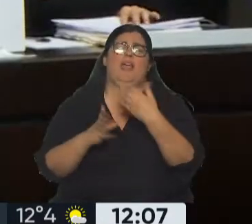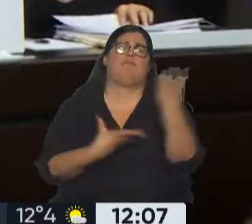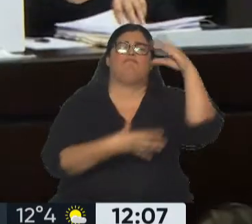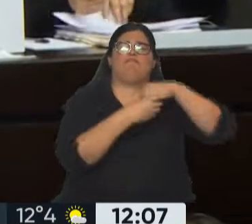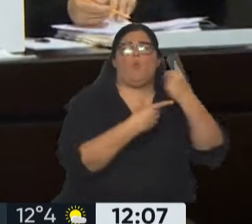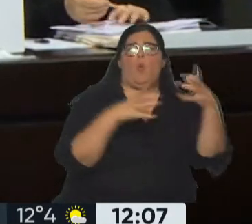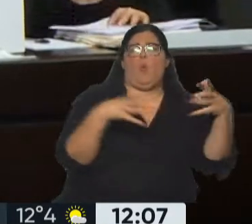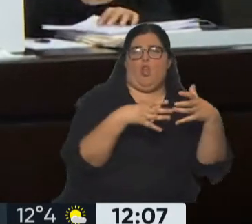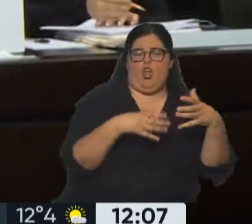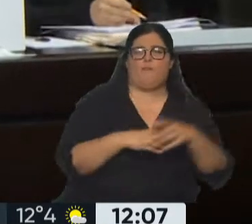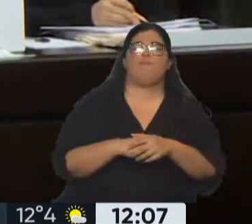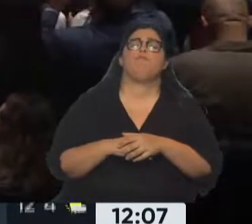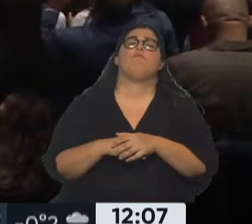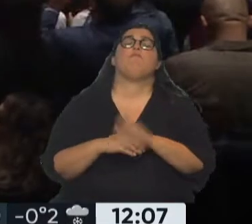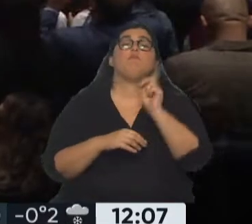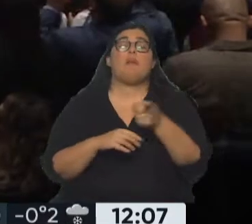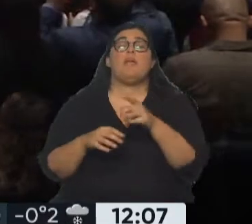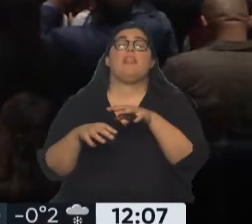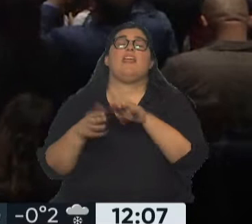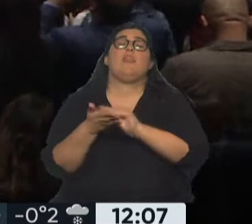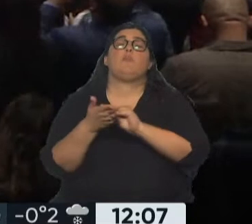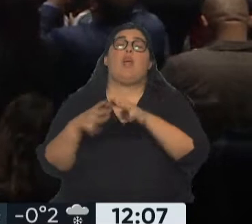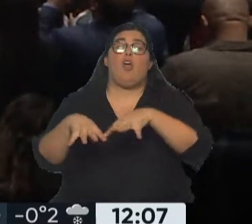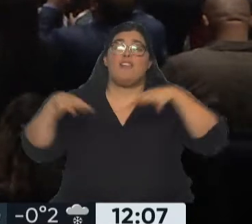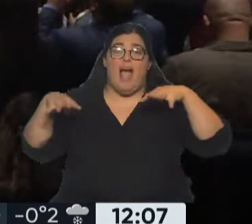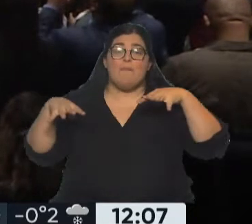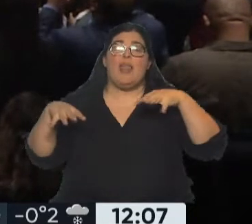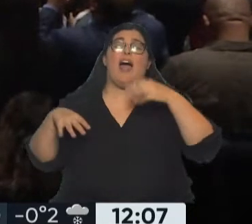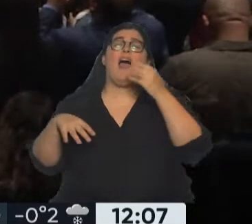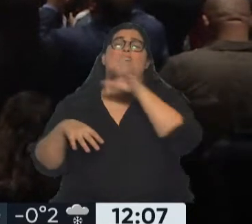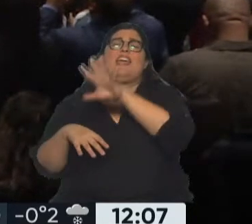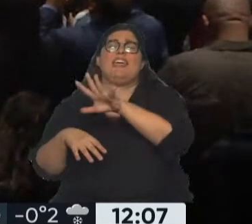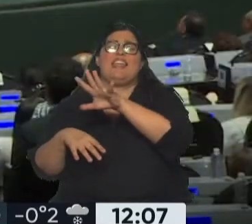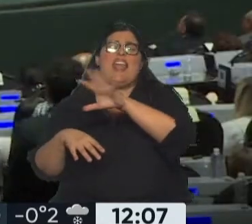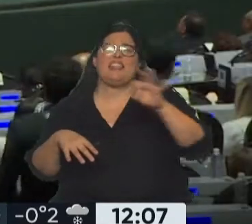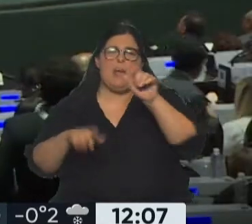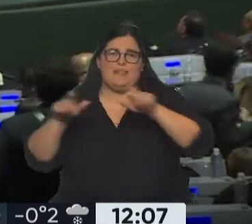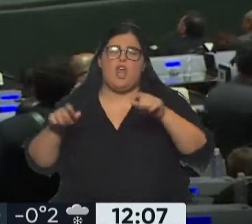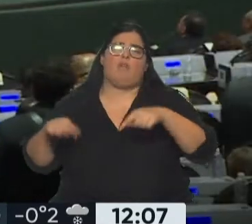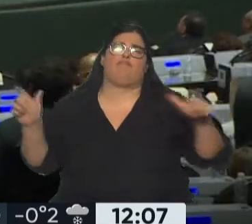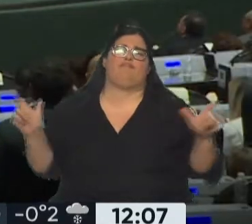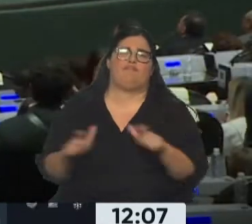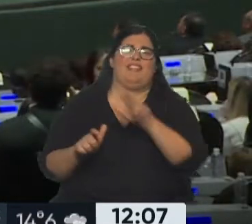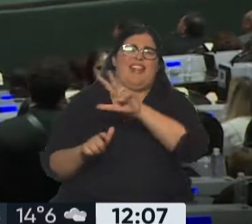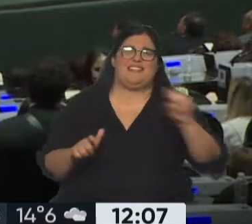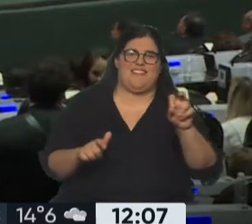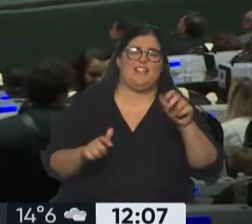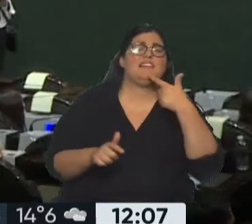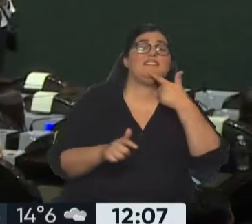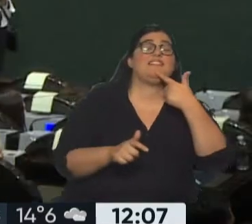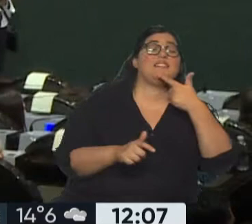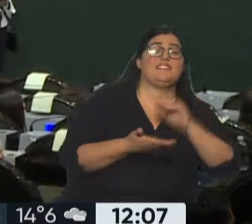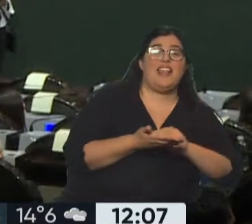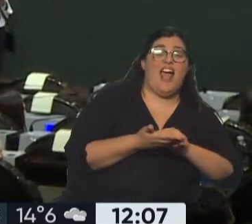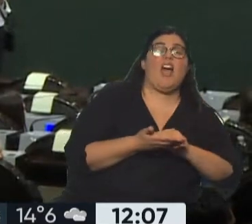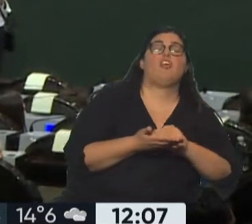se suma una reducción de la Cámara de Diputados que pasará de 500 a 300 bancas y la del Senado, que de 128